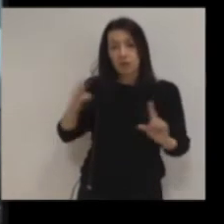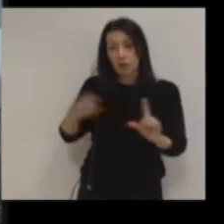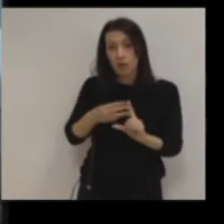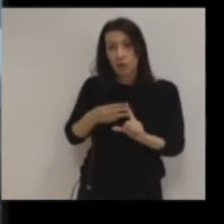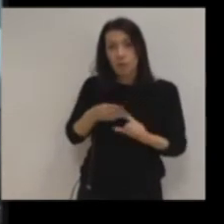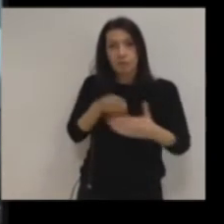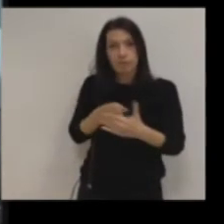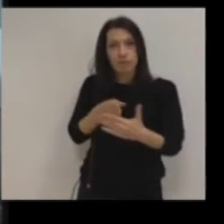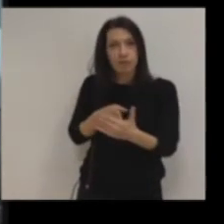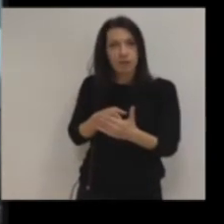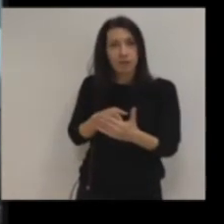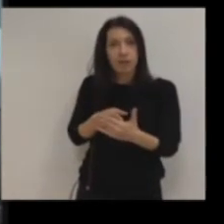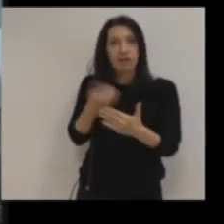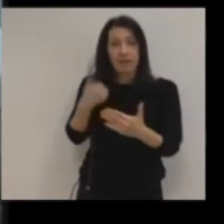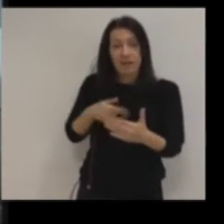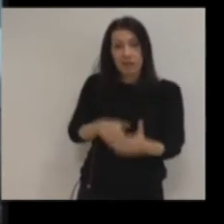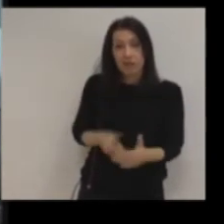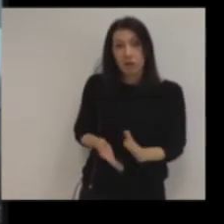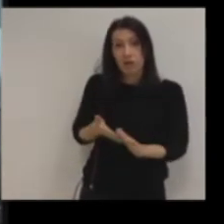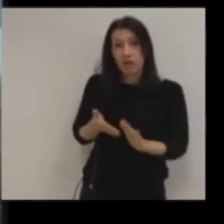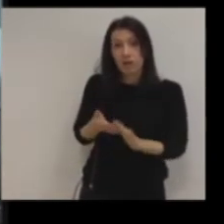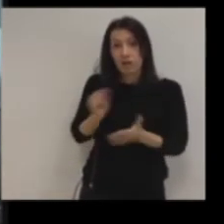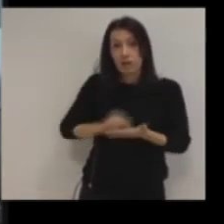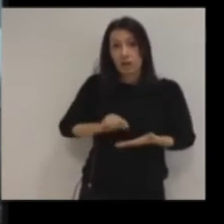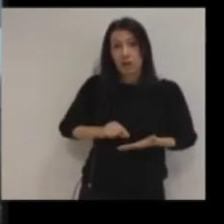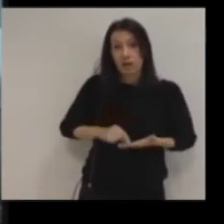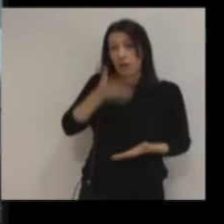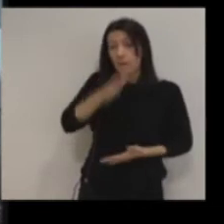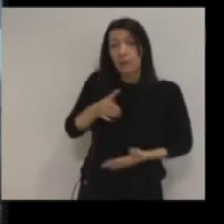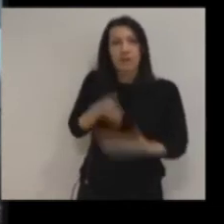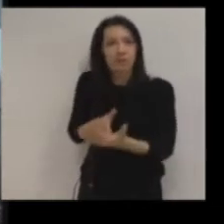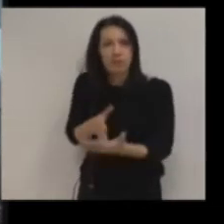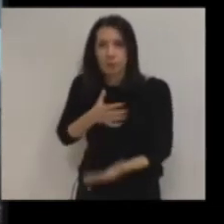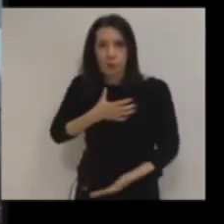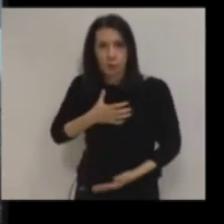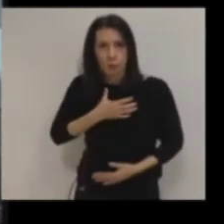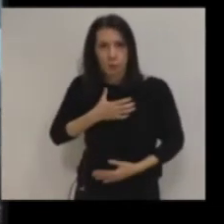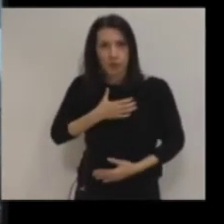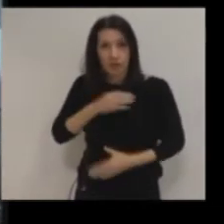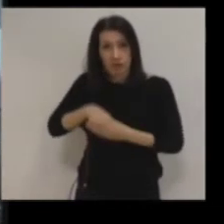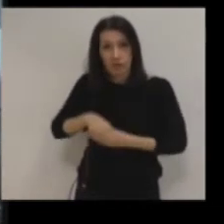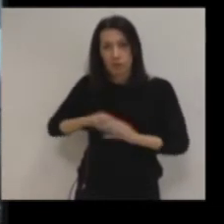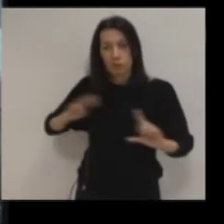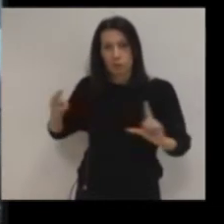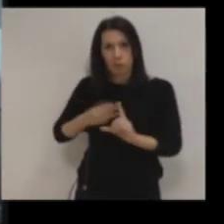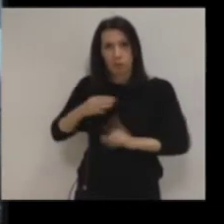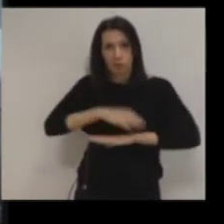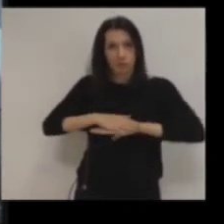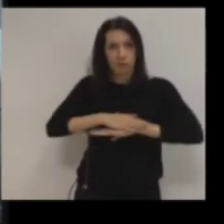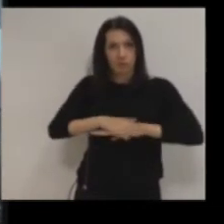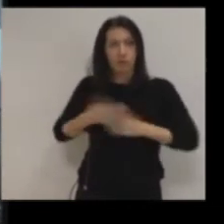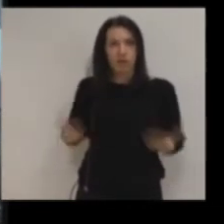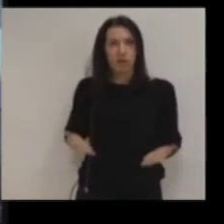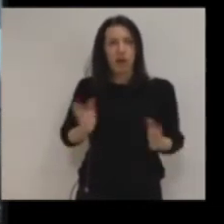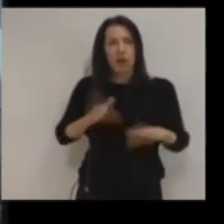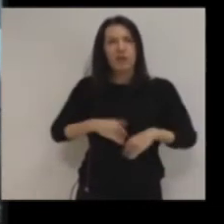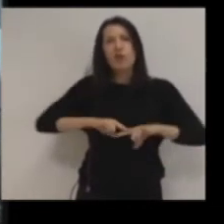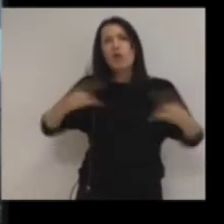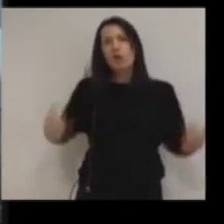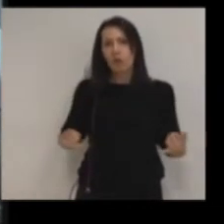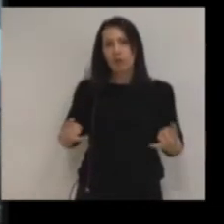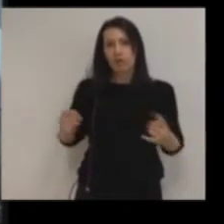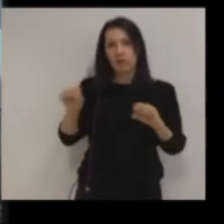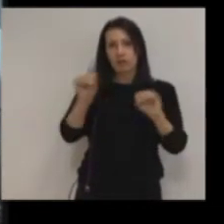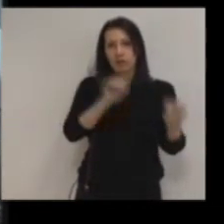es inaccesible. El formulario que tiene el Ministerio de Sanidad para eso es inaccesible. Entonces, pues te encuentras una doble indefensión que